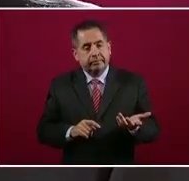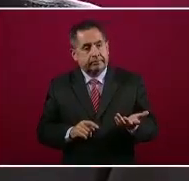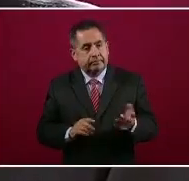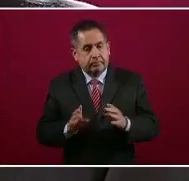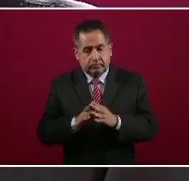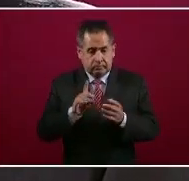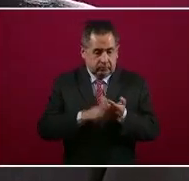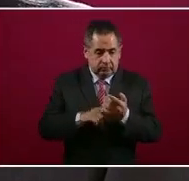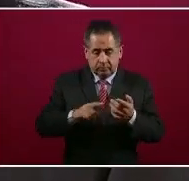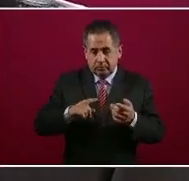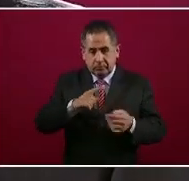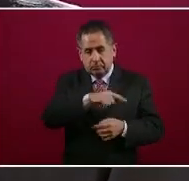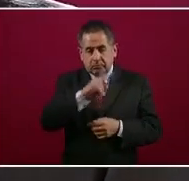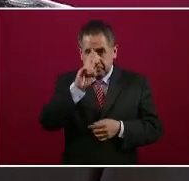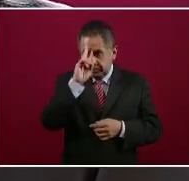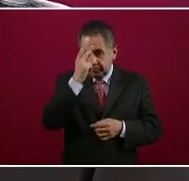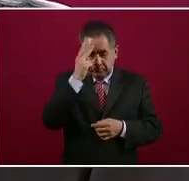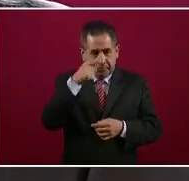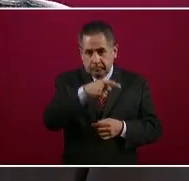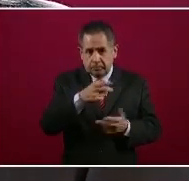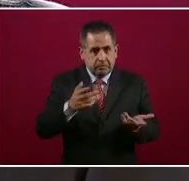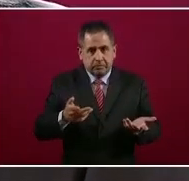una mala entendida